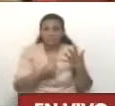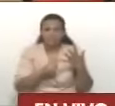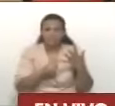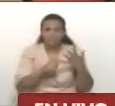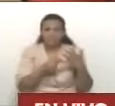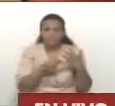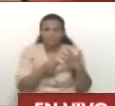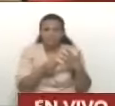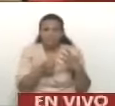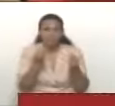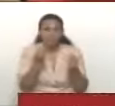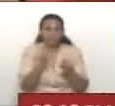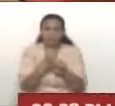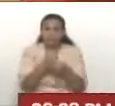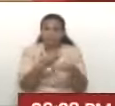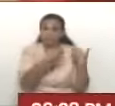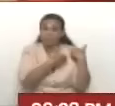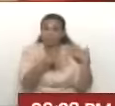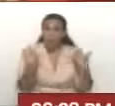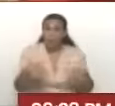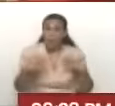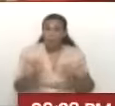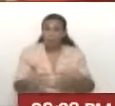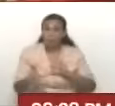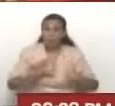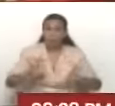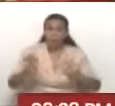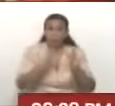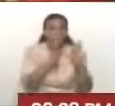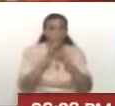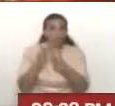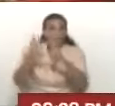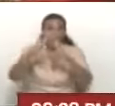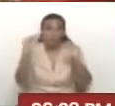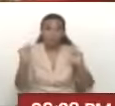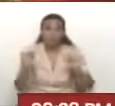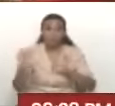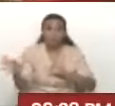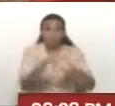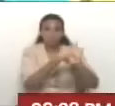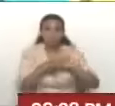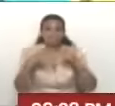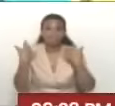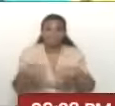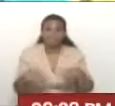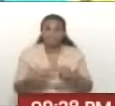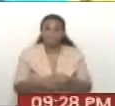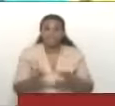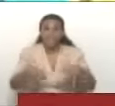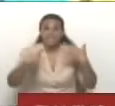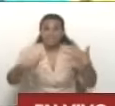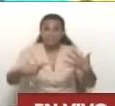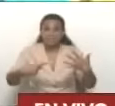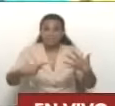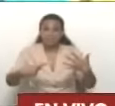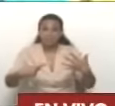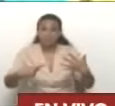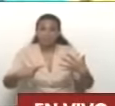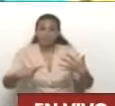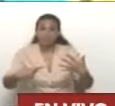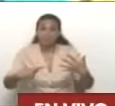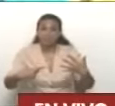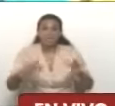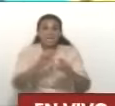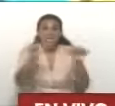Francis, tiene mucho trabajo para articular de manera unitaria. Sexto vértice,